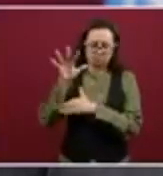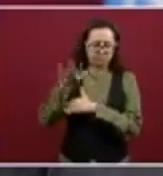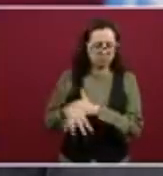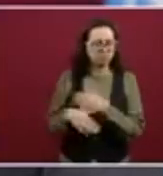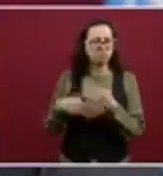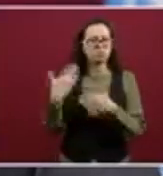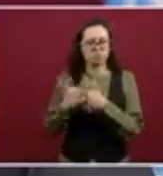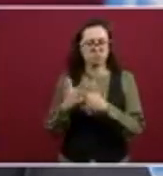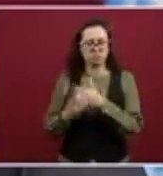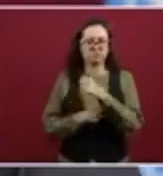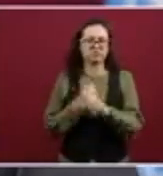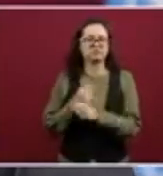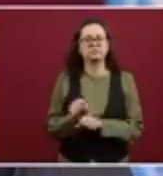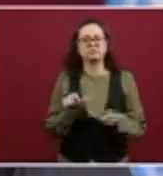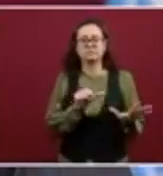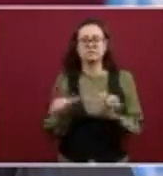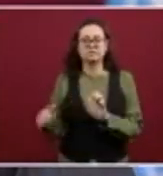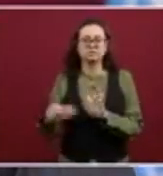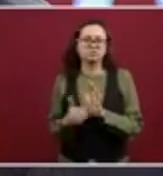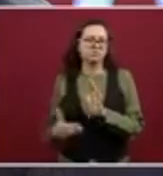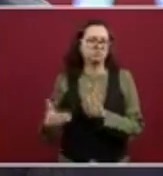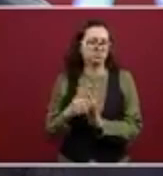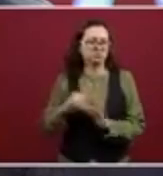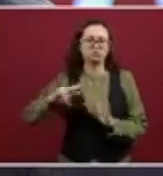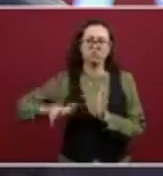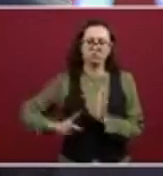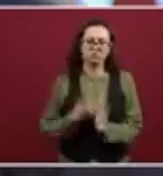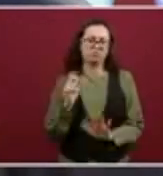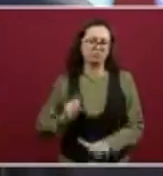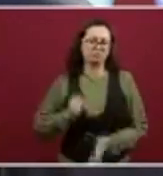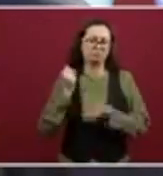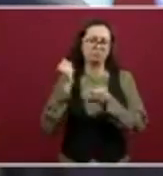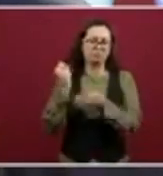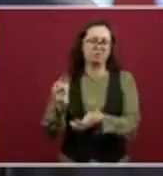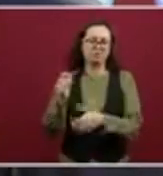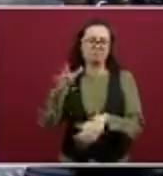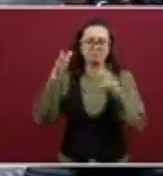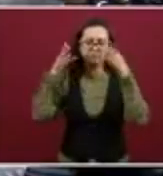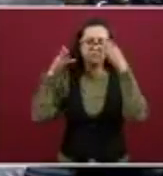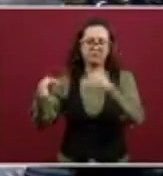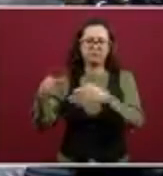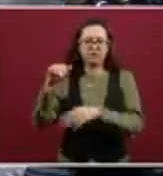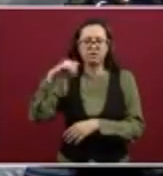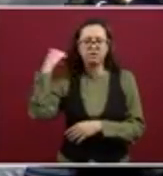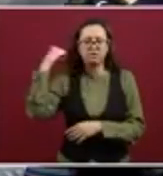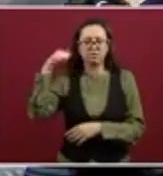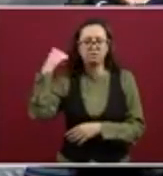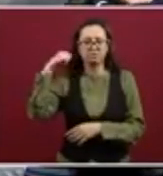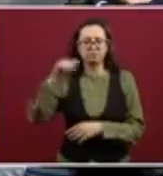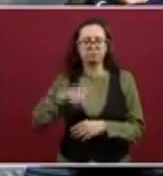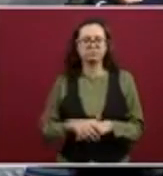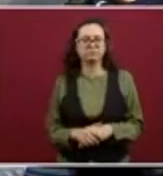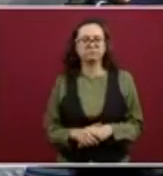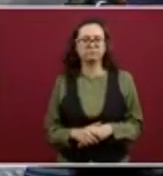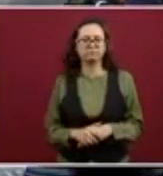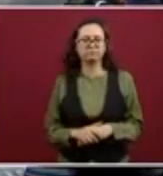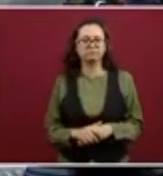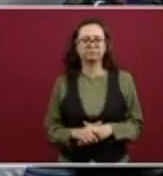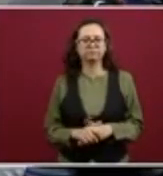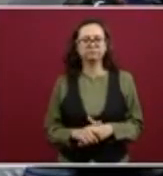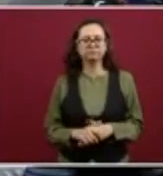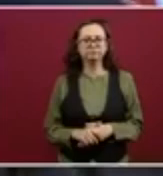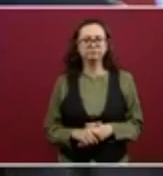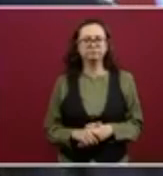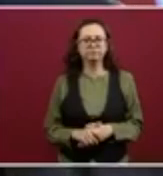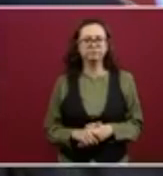año próximo otros 600 millones de pesos en Acapulco. Esto lo estamos haciendo en los